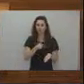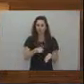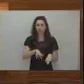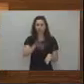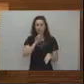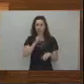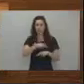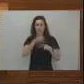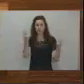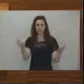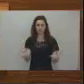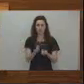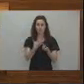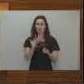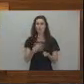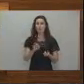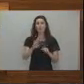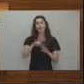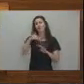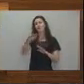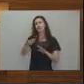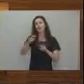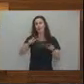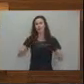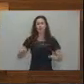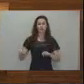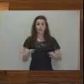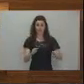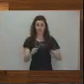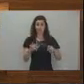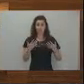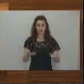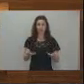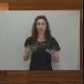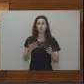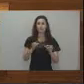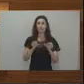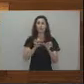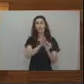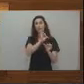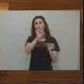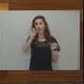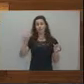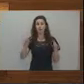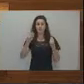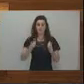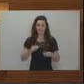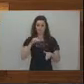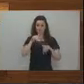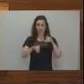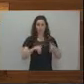hecha pública y valorada públicamente. Durante la campaña no tuvimos ocasión